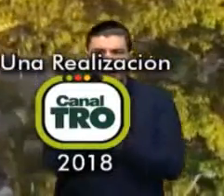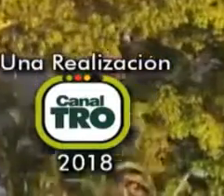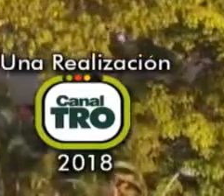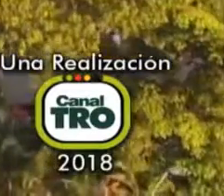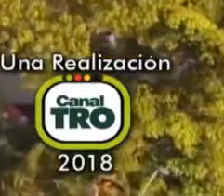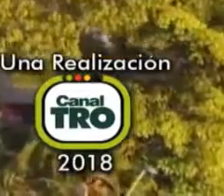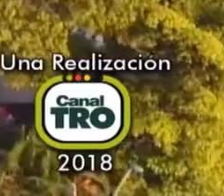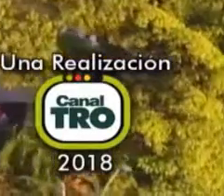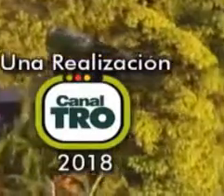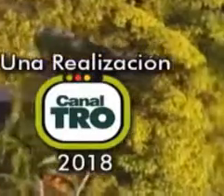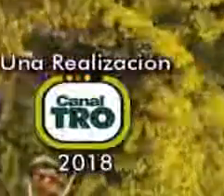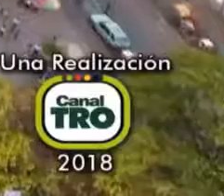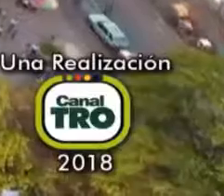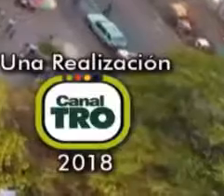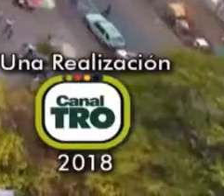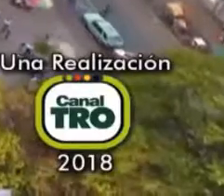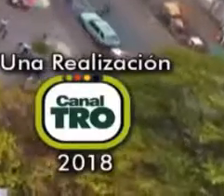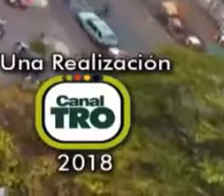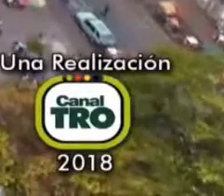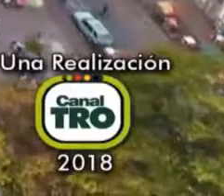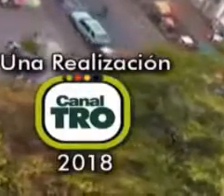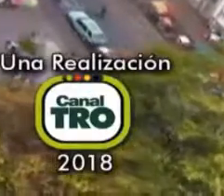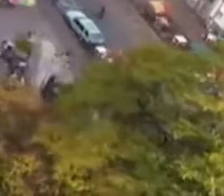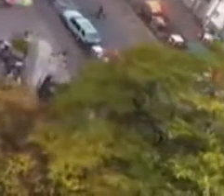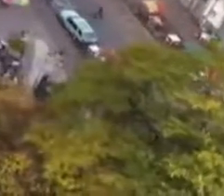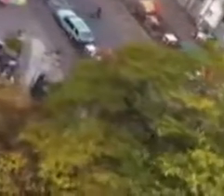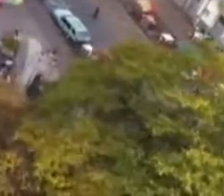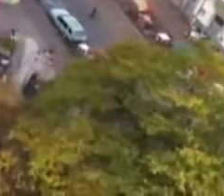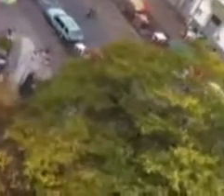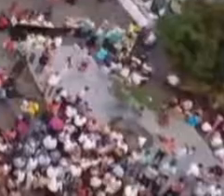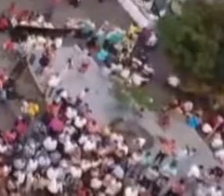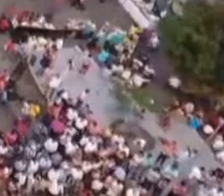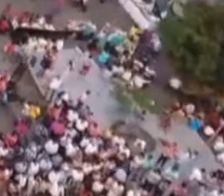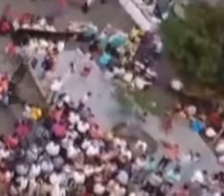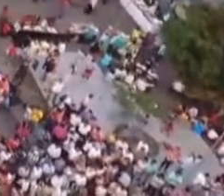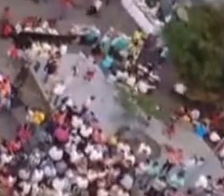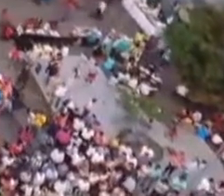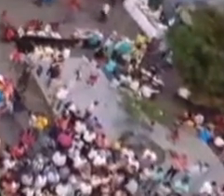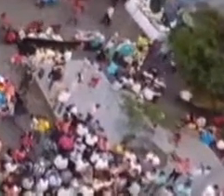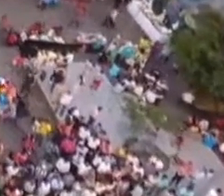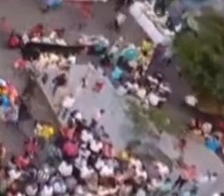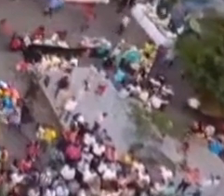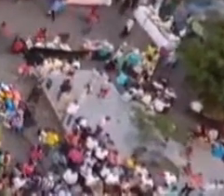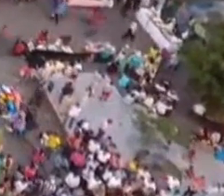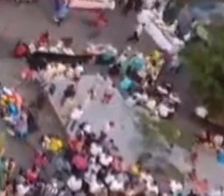departamentos, Santander, Norte de Santander y el Cesar, contando los aspectos positivos de cada región.